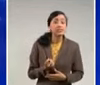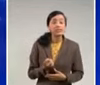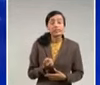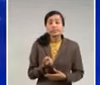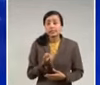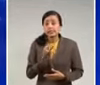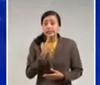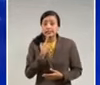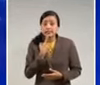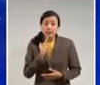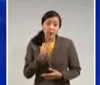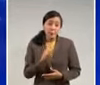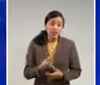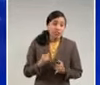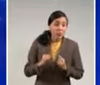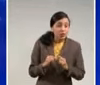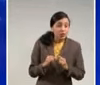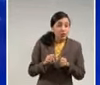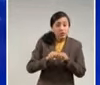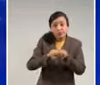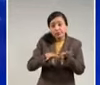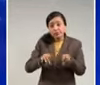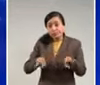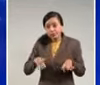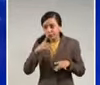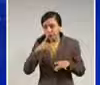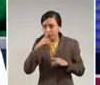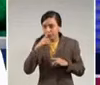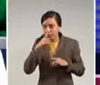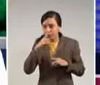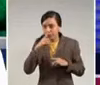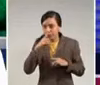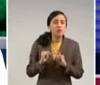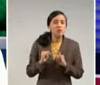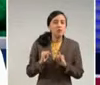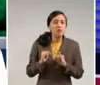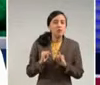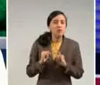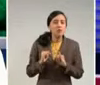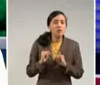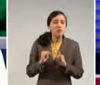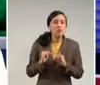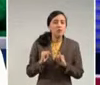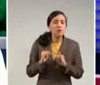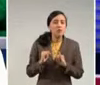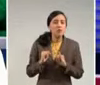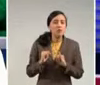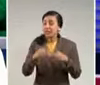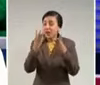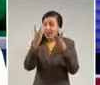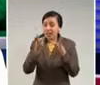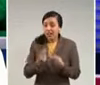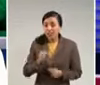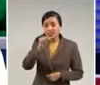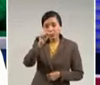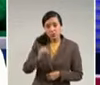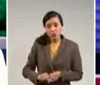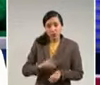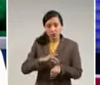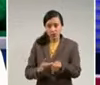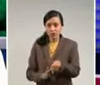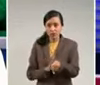diferentes medios oficiales, noticieros, y realmente el número de casos que se